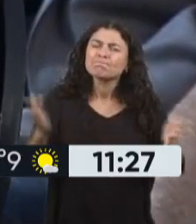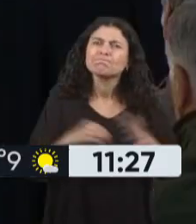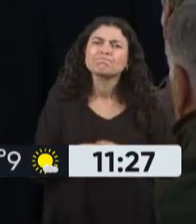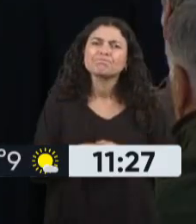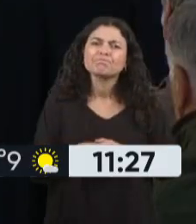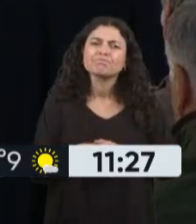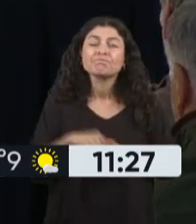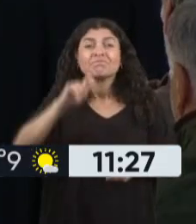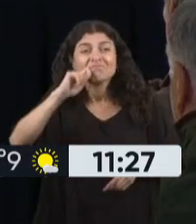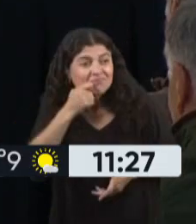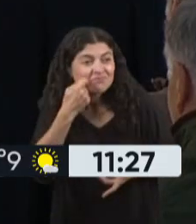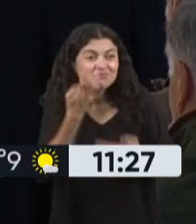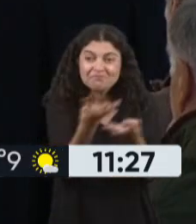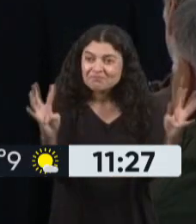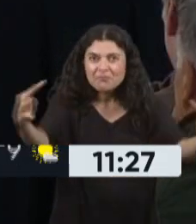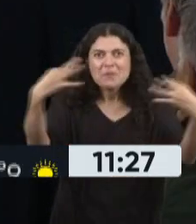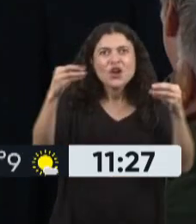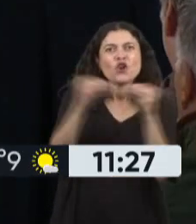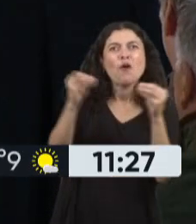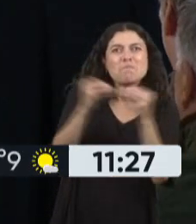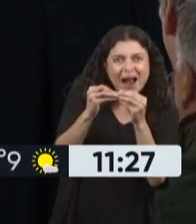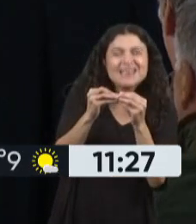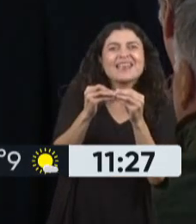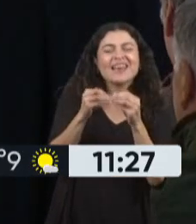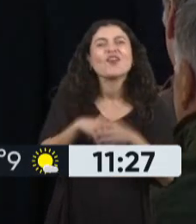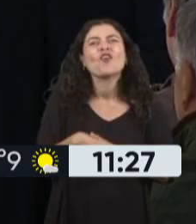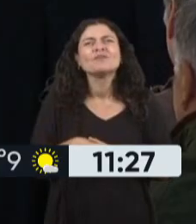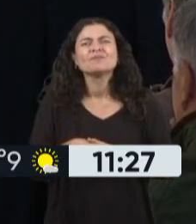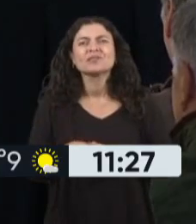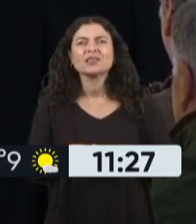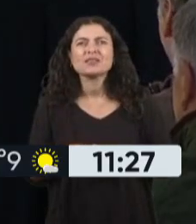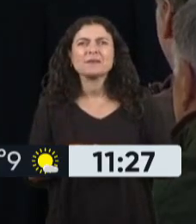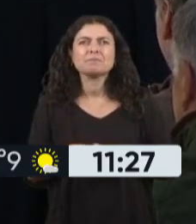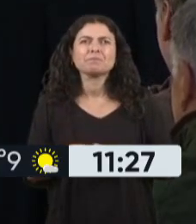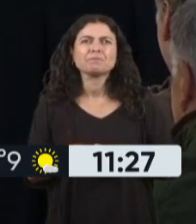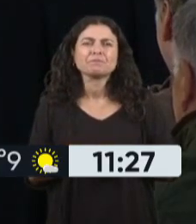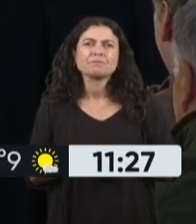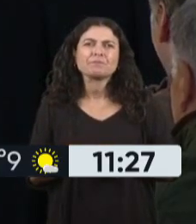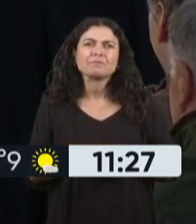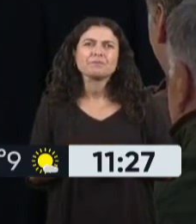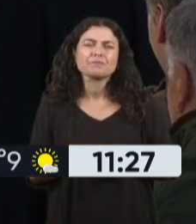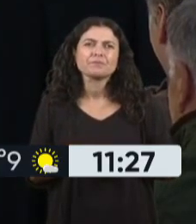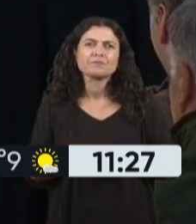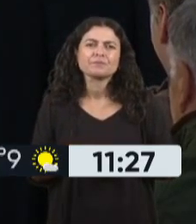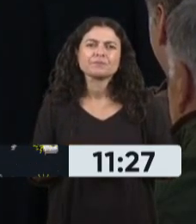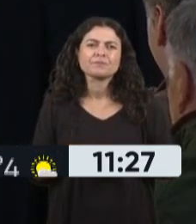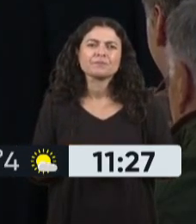qué lindo, hoy me vine rodeado de toda gente que irrita su rosa por doquier. Así que, van a decir, este es